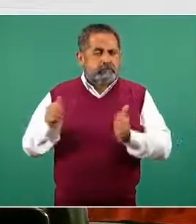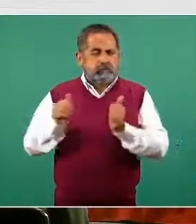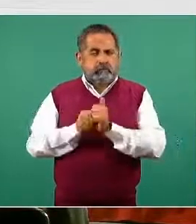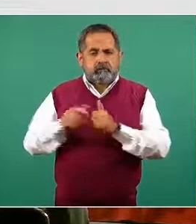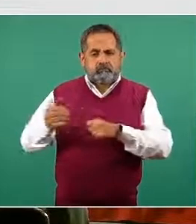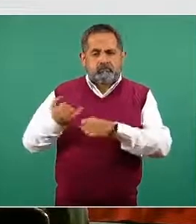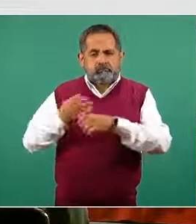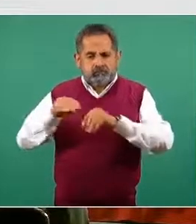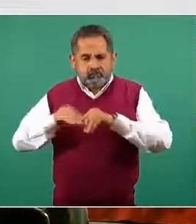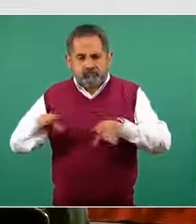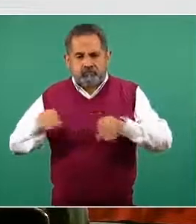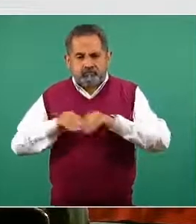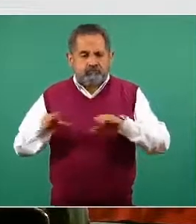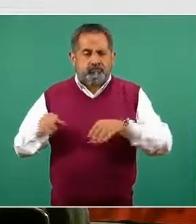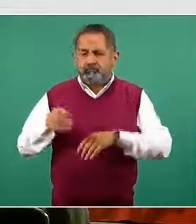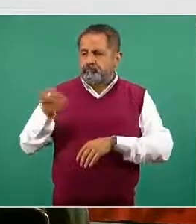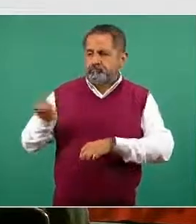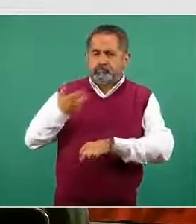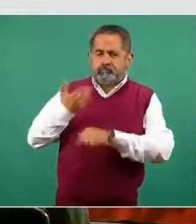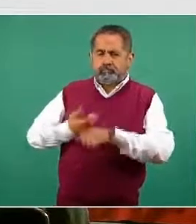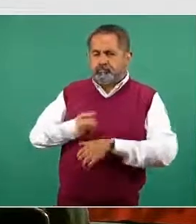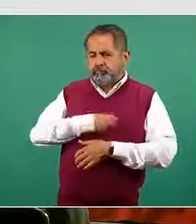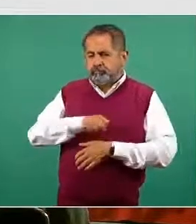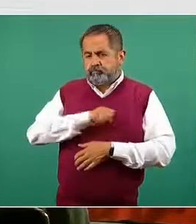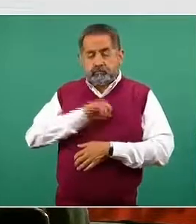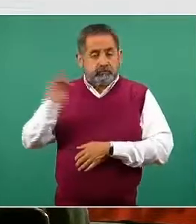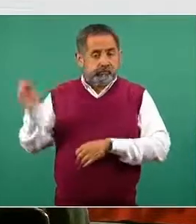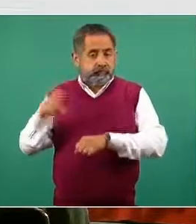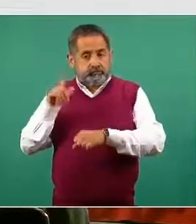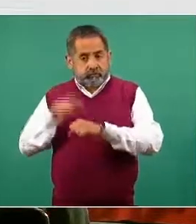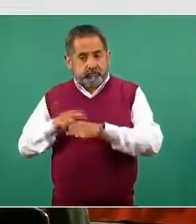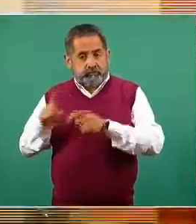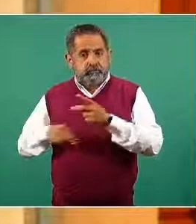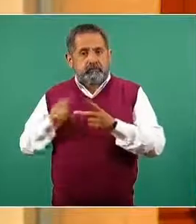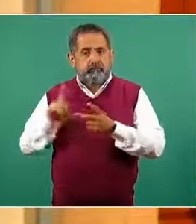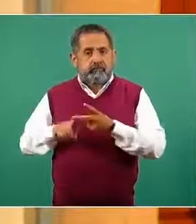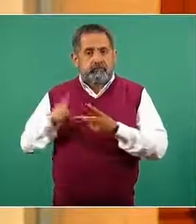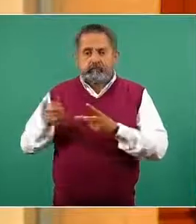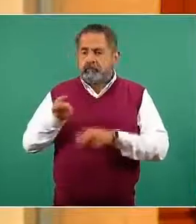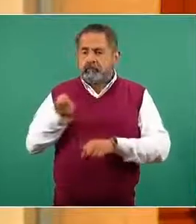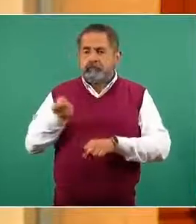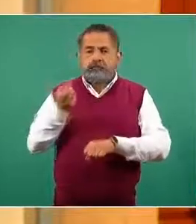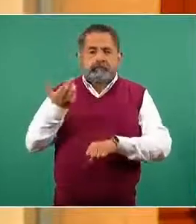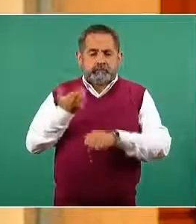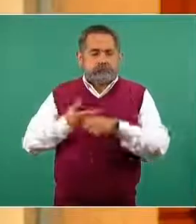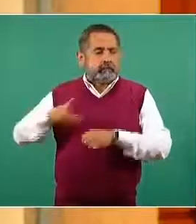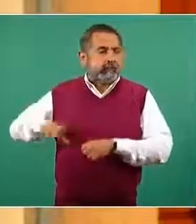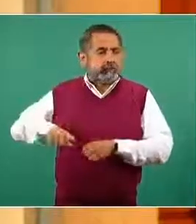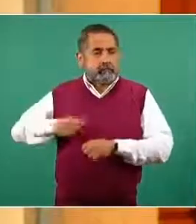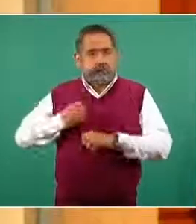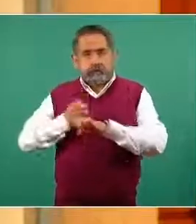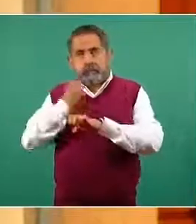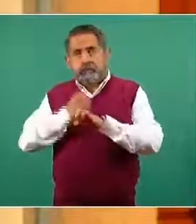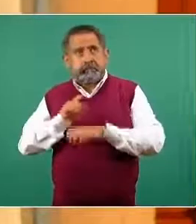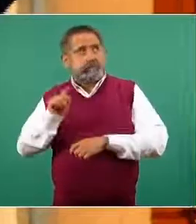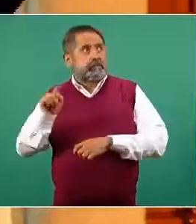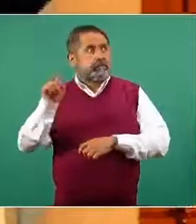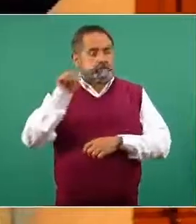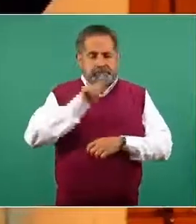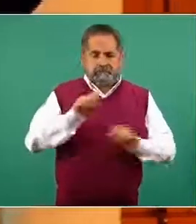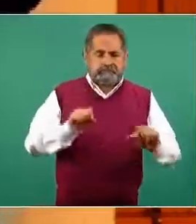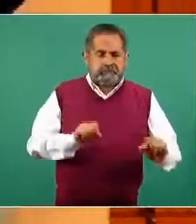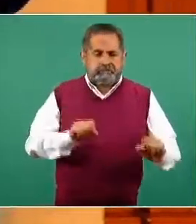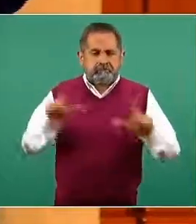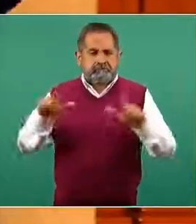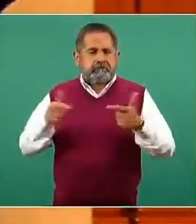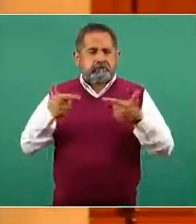la información de la Secretaría de Salud Federal y de las Secretarías de Salud de los gobiernos estatales, en su